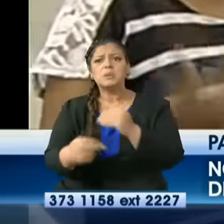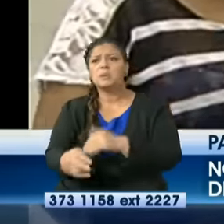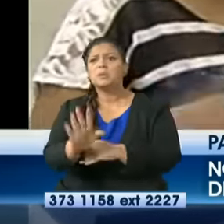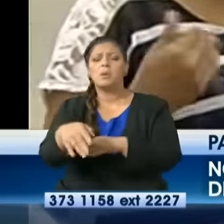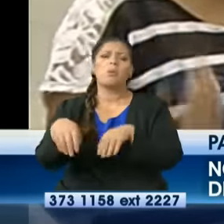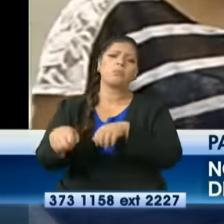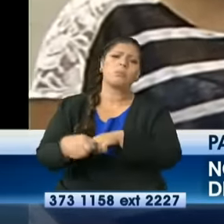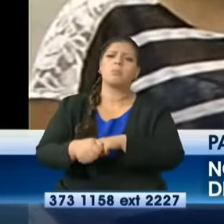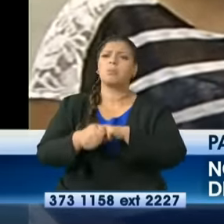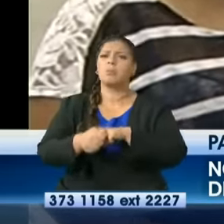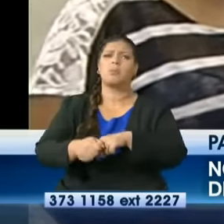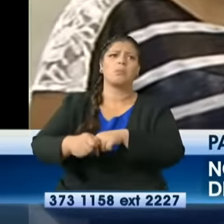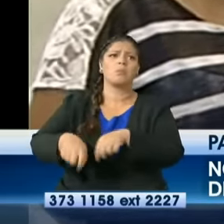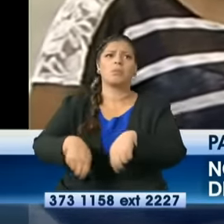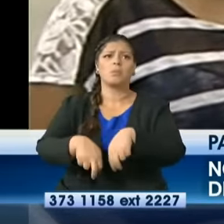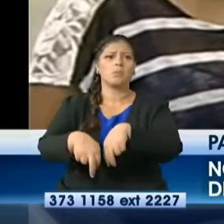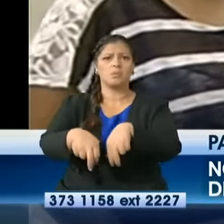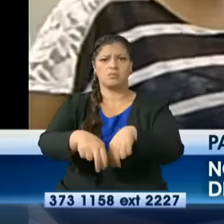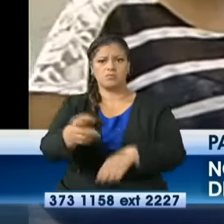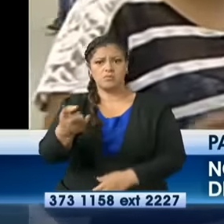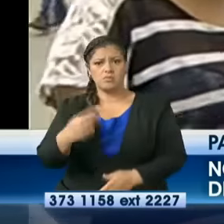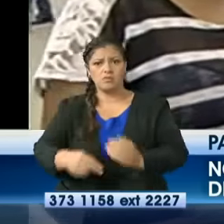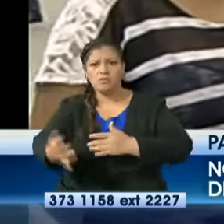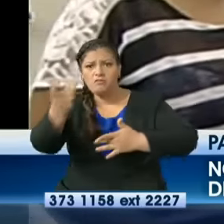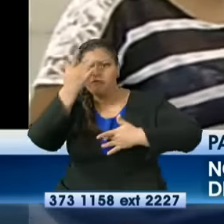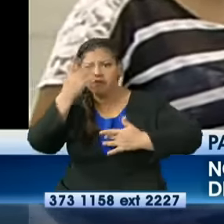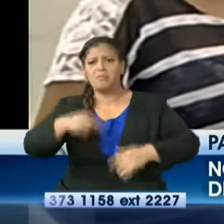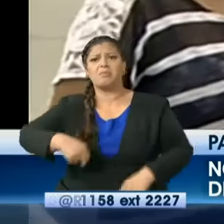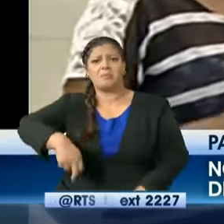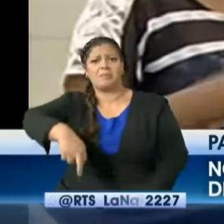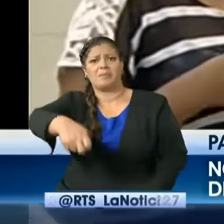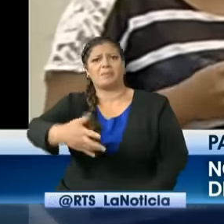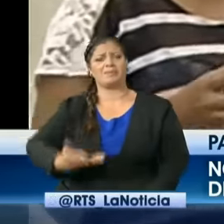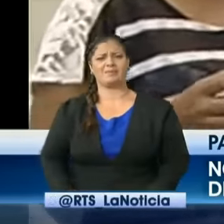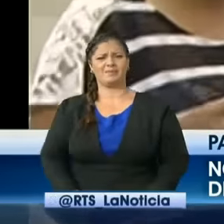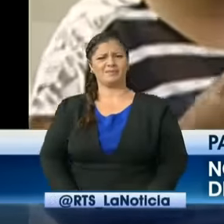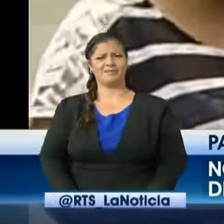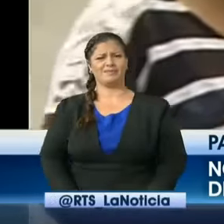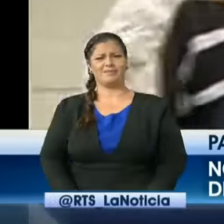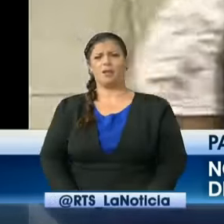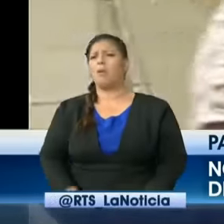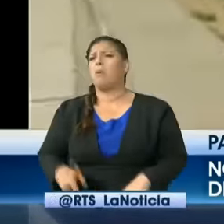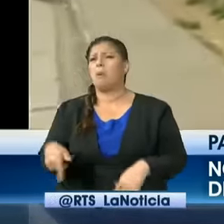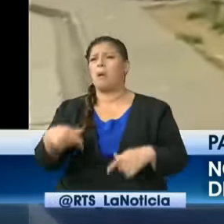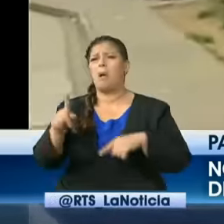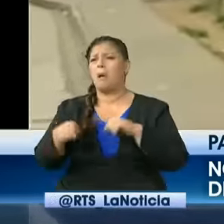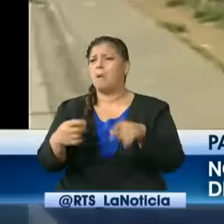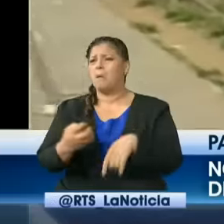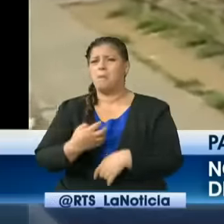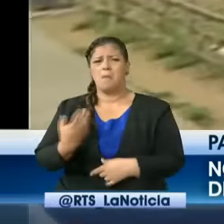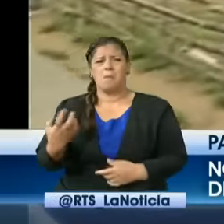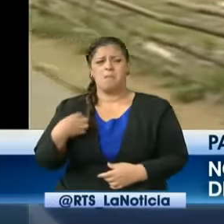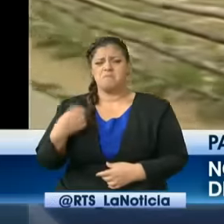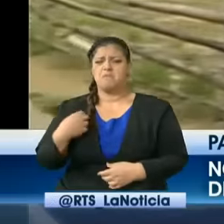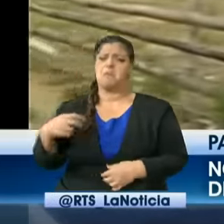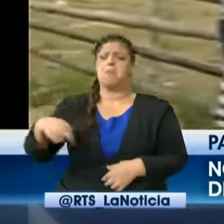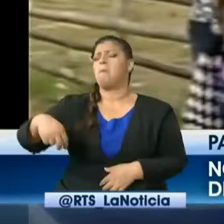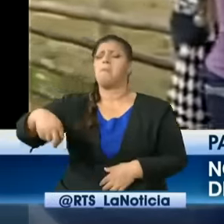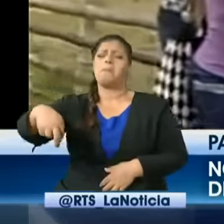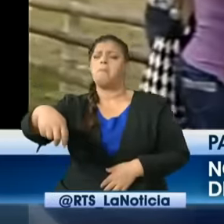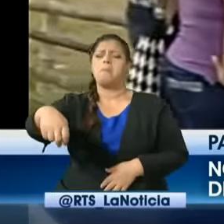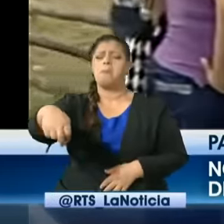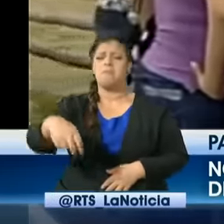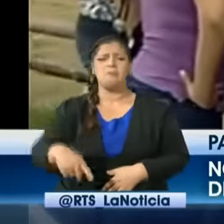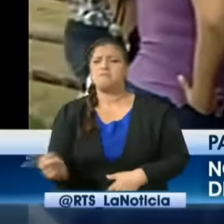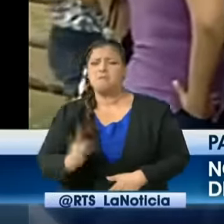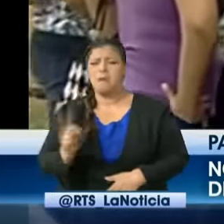la lleva semana a semana al hospital con problemas renales y también camina. O sea, aquí es qué tan necesario es que ingresemos el vehículo hasta la